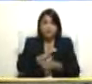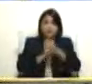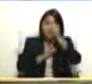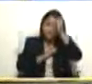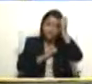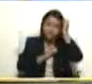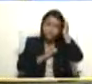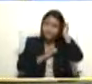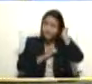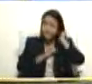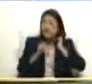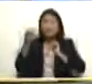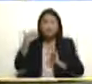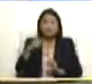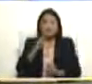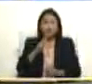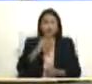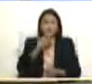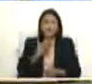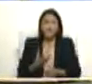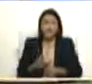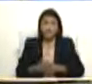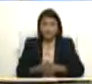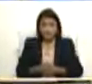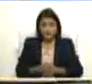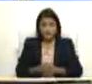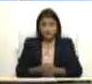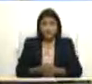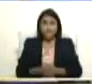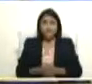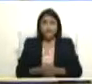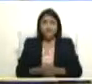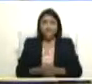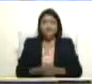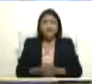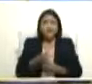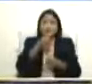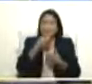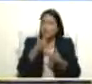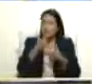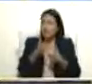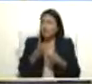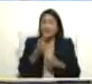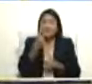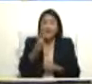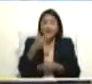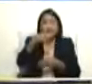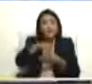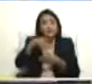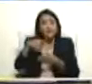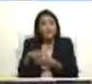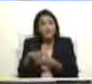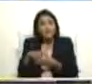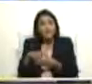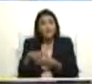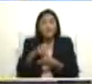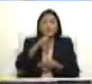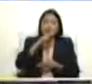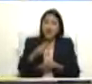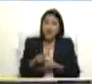Aquel fatídico 2 de diciembre, dicen que no es bueno hacer elecciones 2 de diciembre, que es una fecha